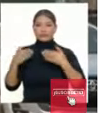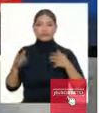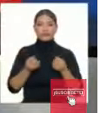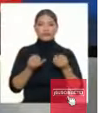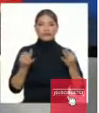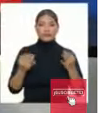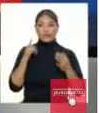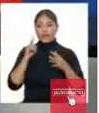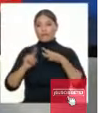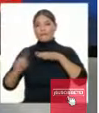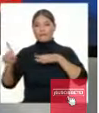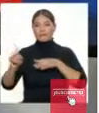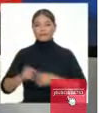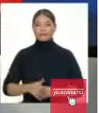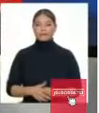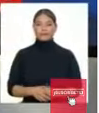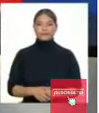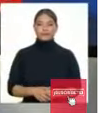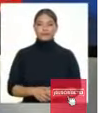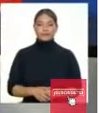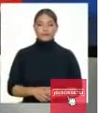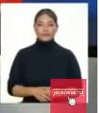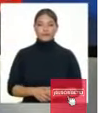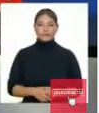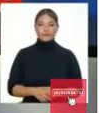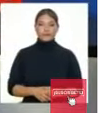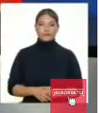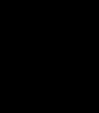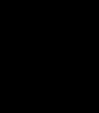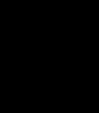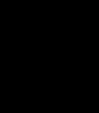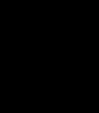Volvemos a descentralizar la información y ahora nos vamos a Lambayeque, una mujer.